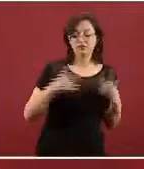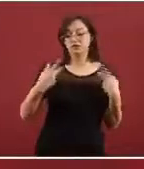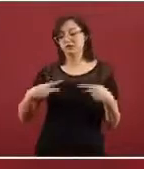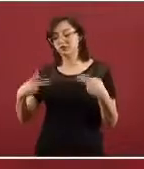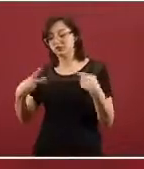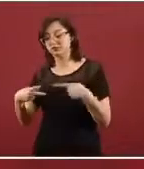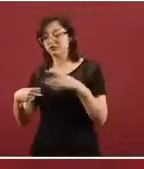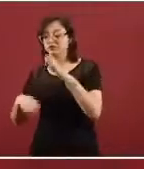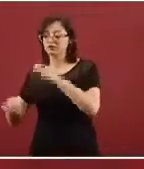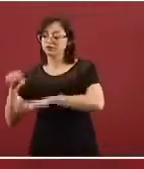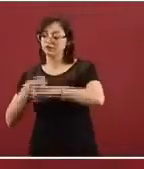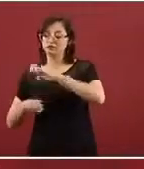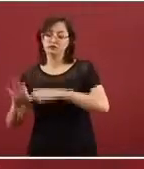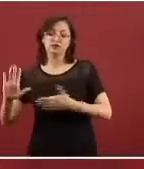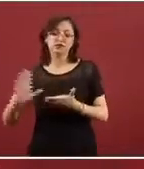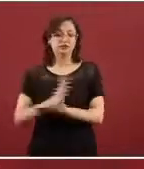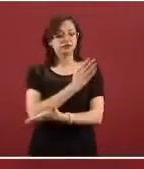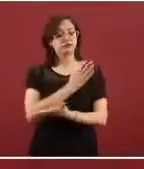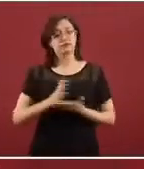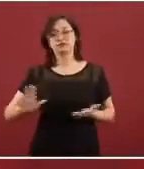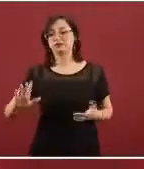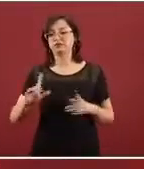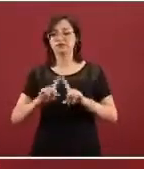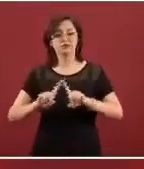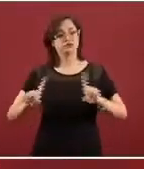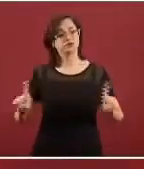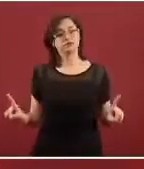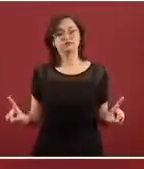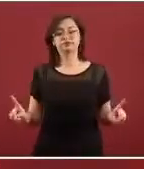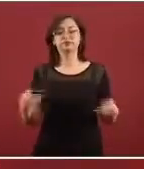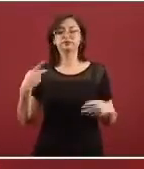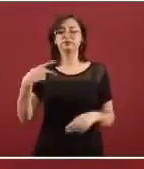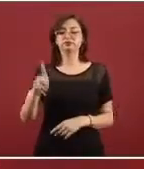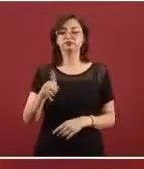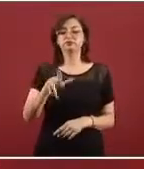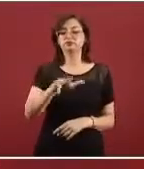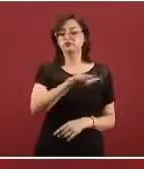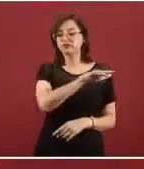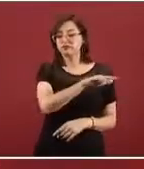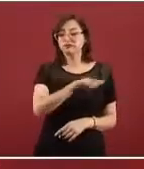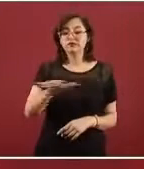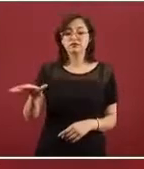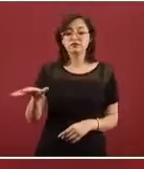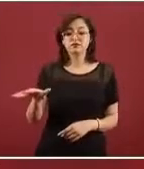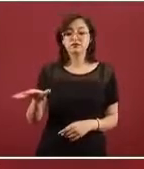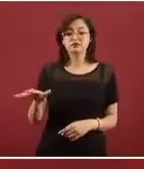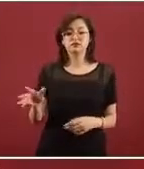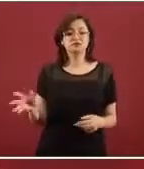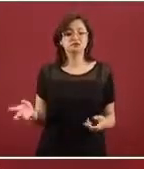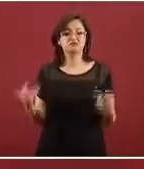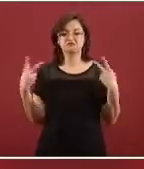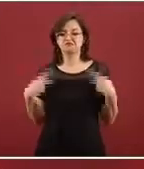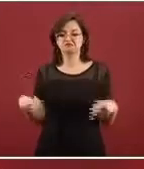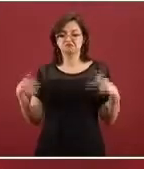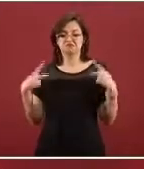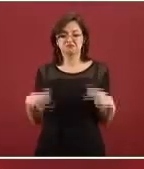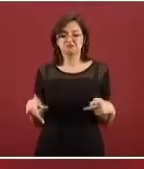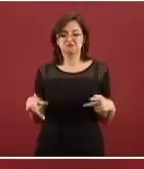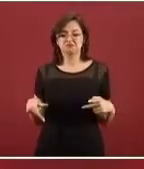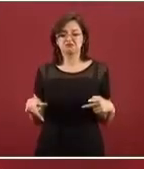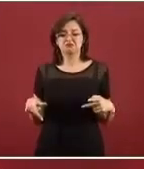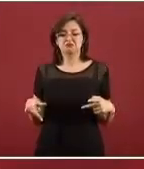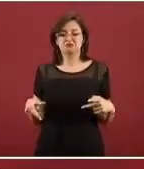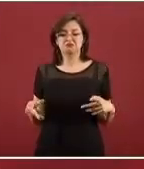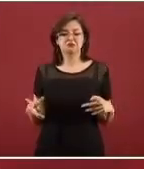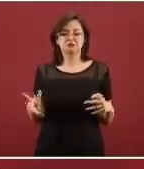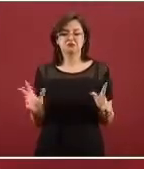que hagan las cosas, porque depende de qué estemos hablando. Pero yo diría que en general, quien se oponga en cuanto a sí